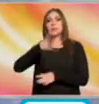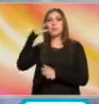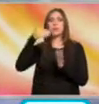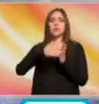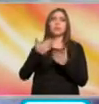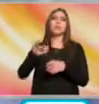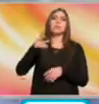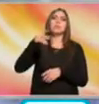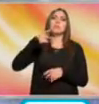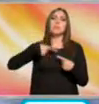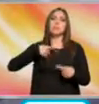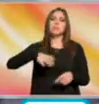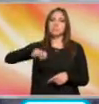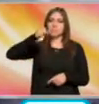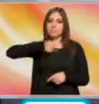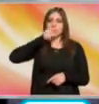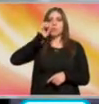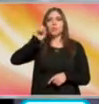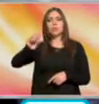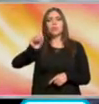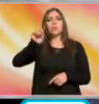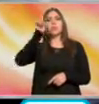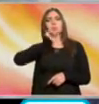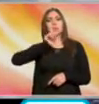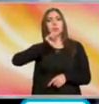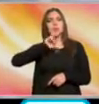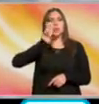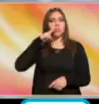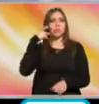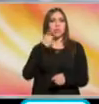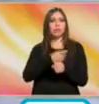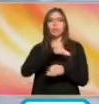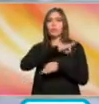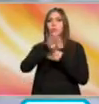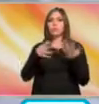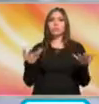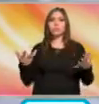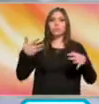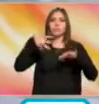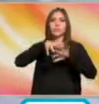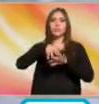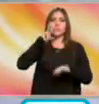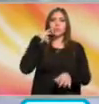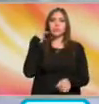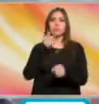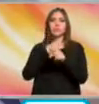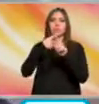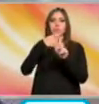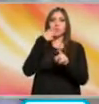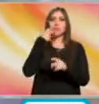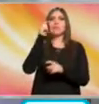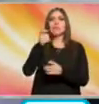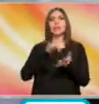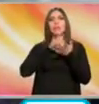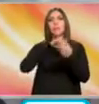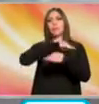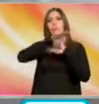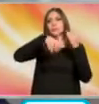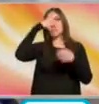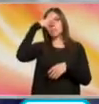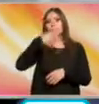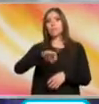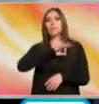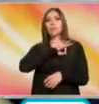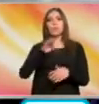damas voluntarias y otros conforman el Voluntariado Nacional de la Cruz Roja, que nos beneficia a todos los mexicanos,